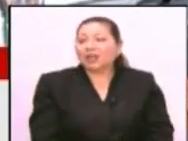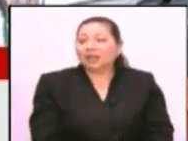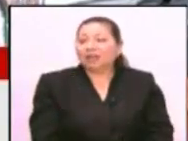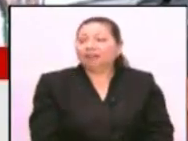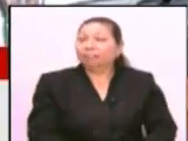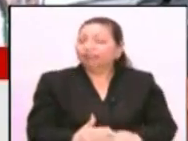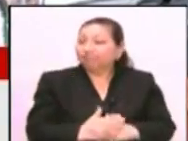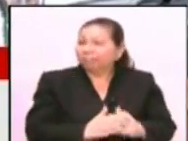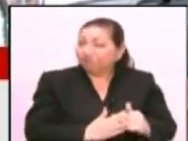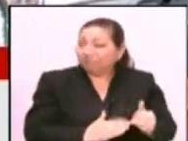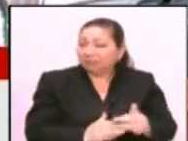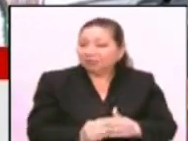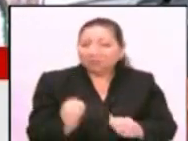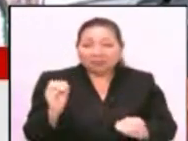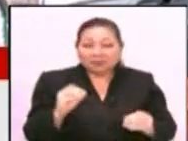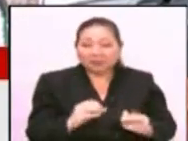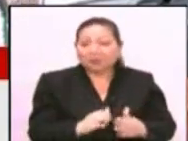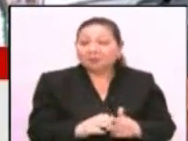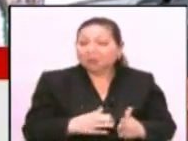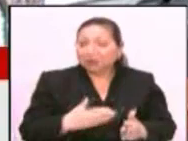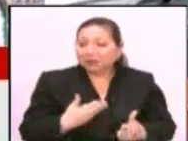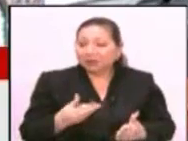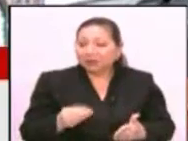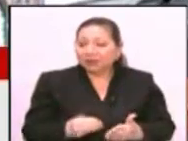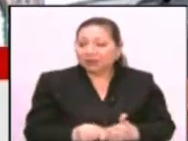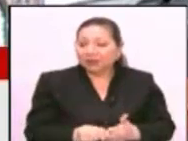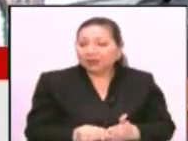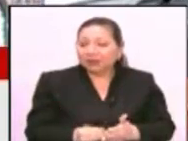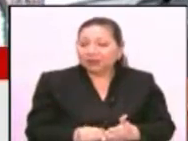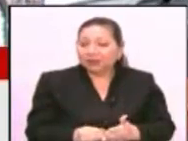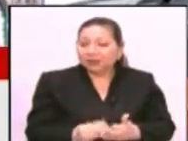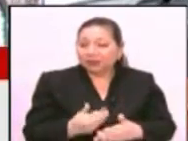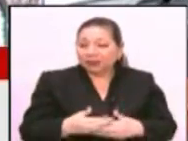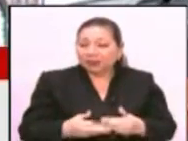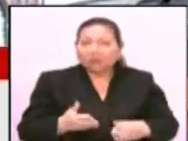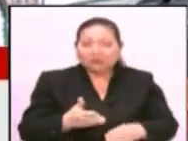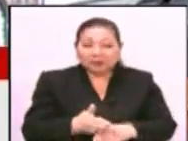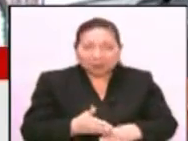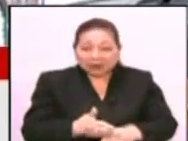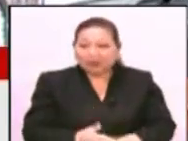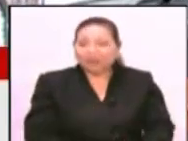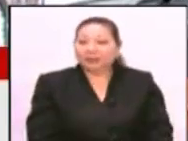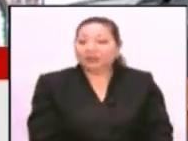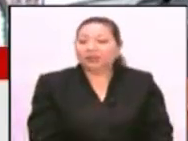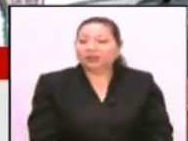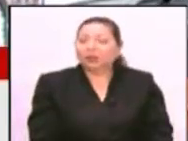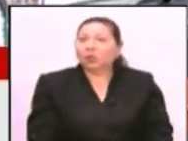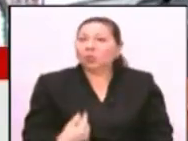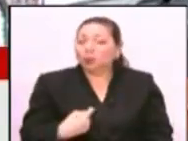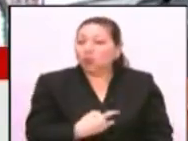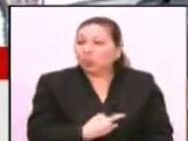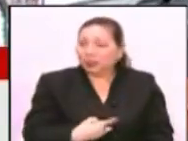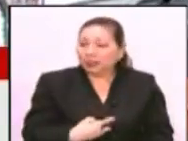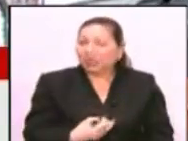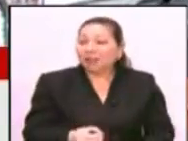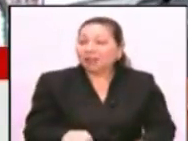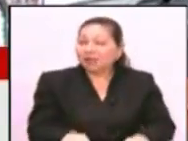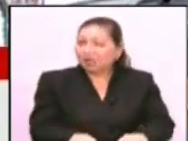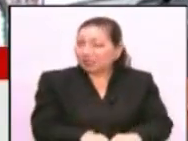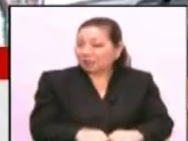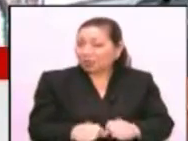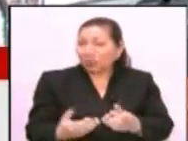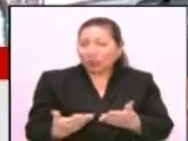que reconstruir o podemos aportar desde penales, podemos hacerlo desde medio cerrado, produciendo carpetas, uniformes, ¿por qué no?, hasta